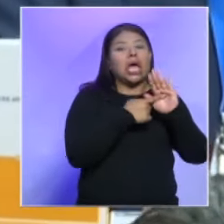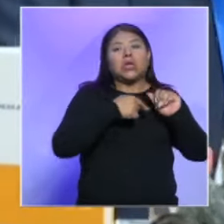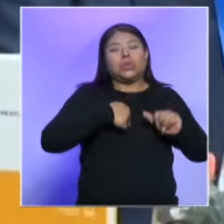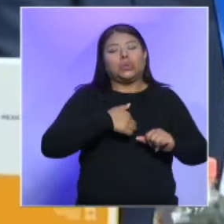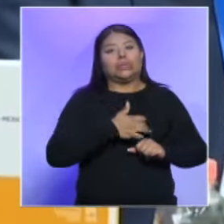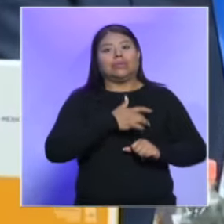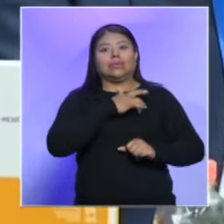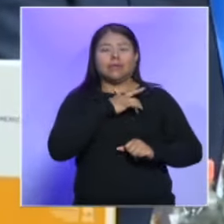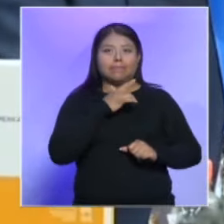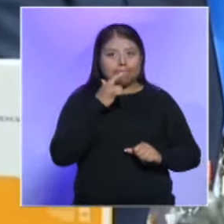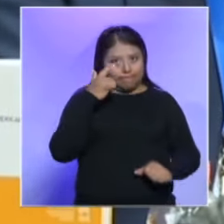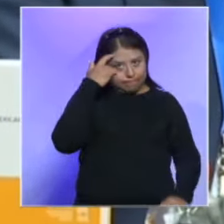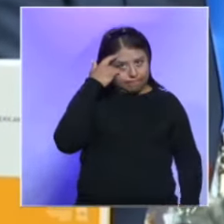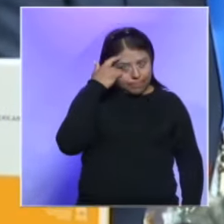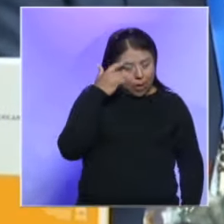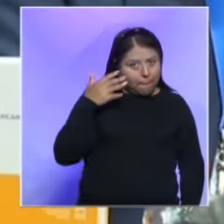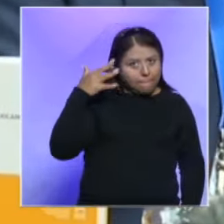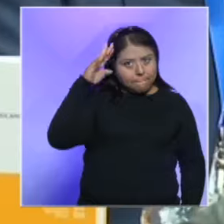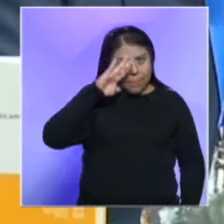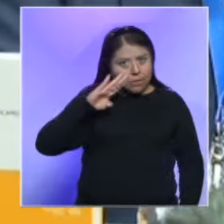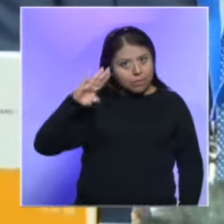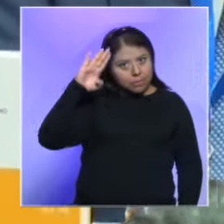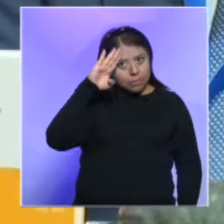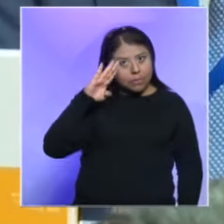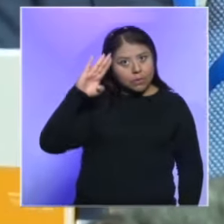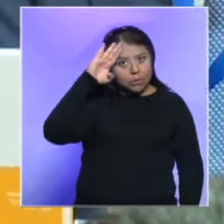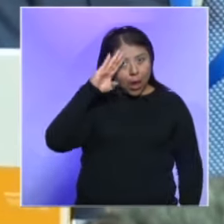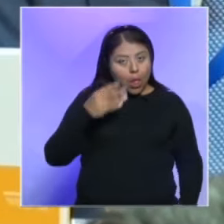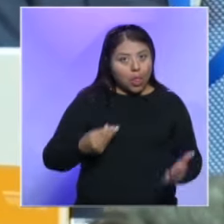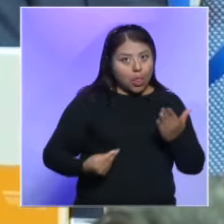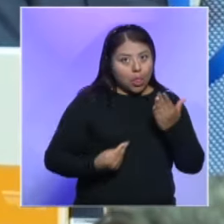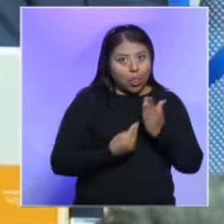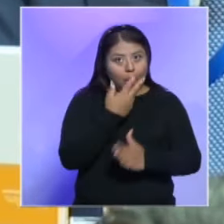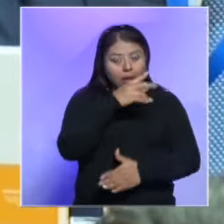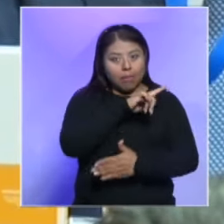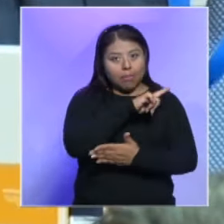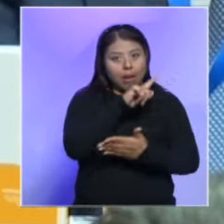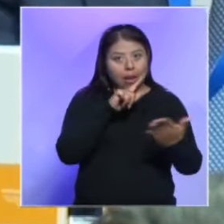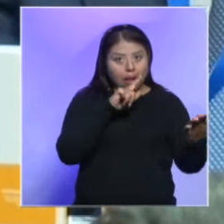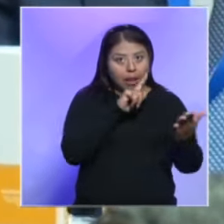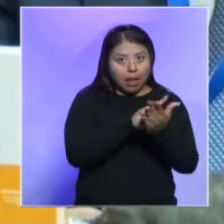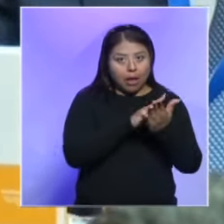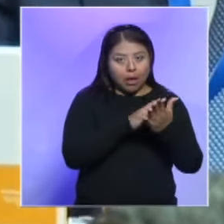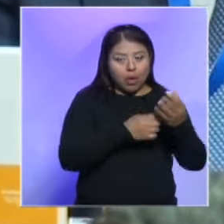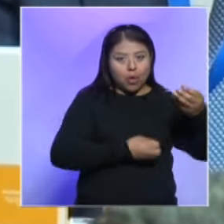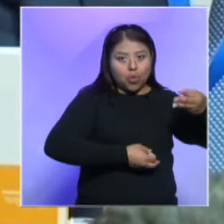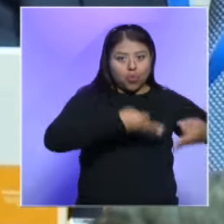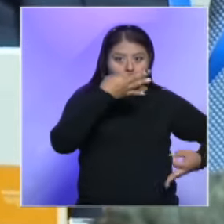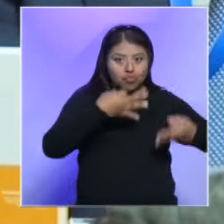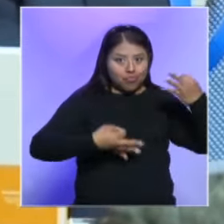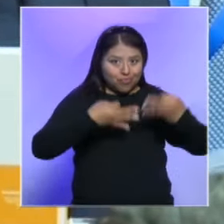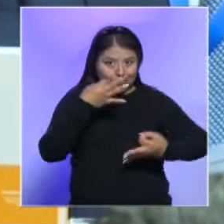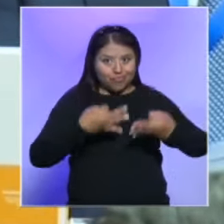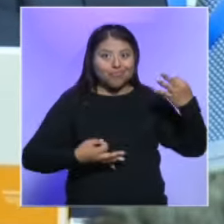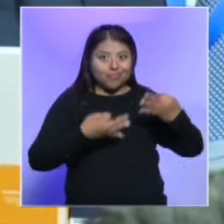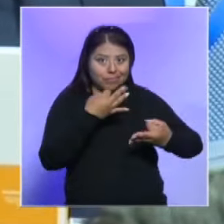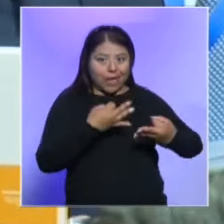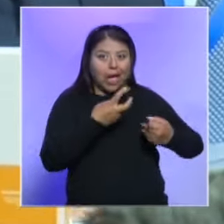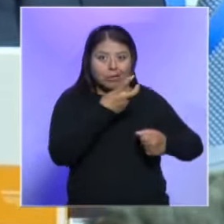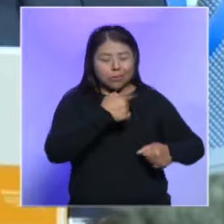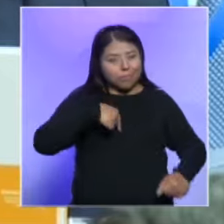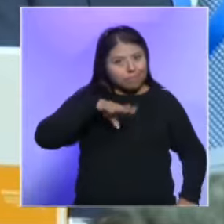otras reflexiones el tema de la reforma judicial y efectivamente ya estoy empezando a bosquejar